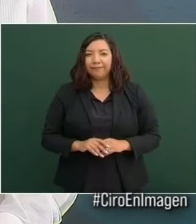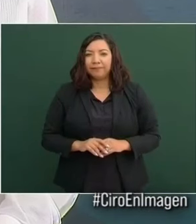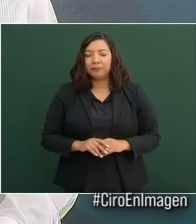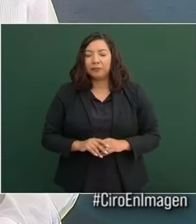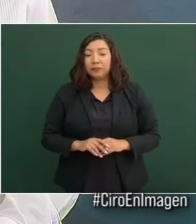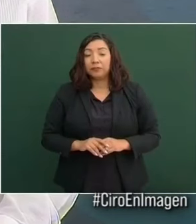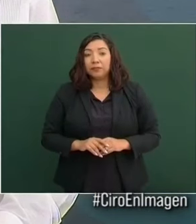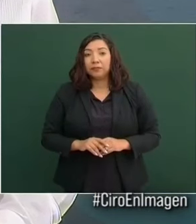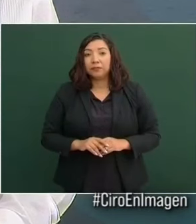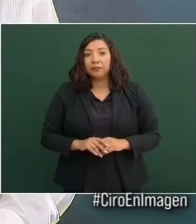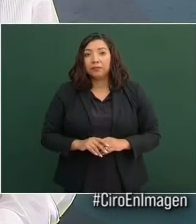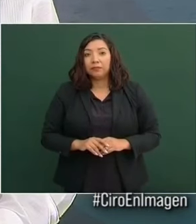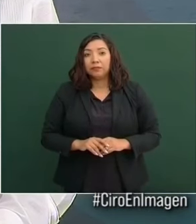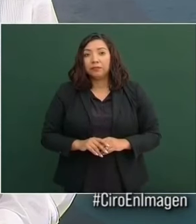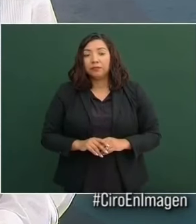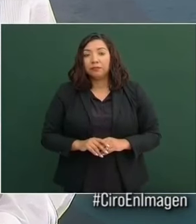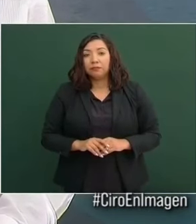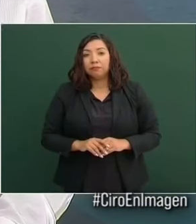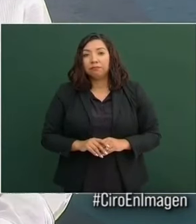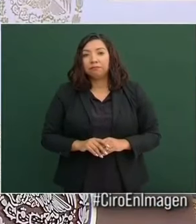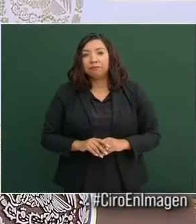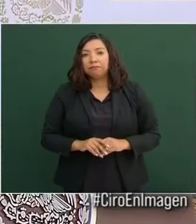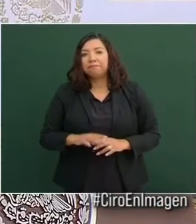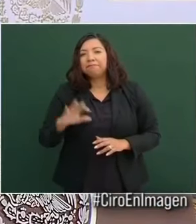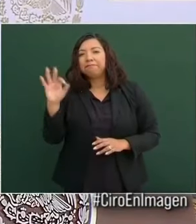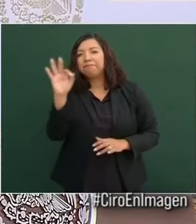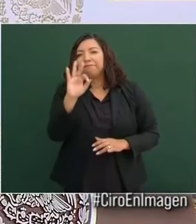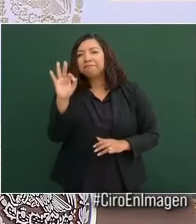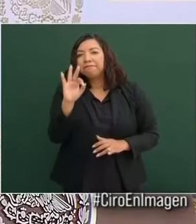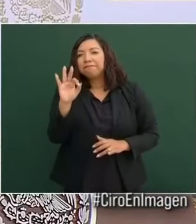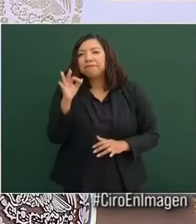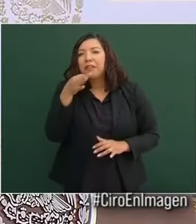un pequeño reproche fraterno,